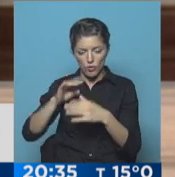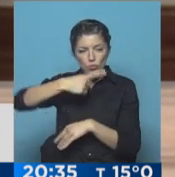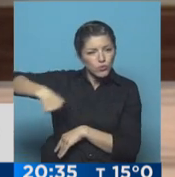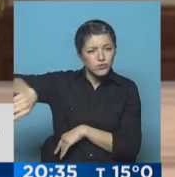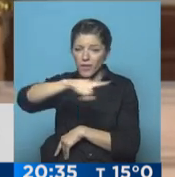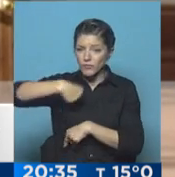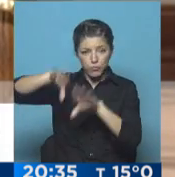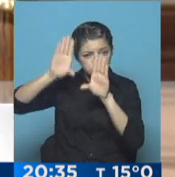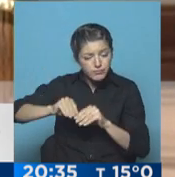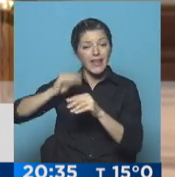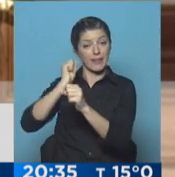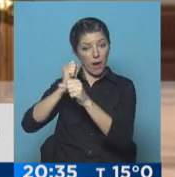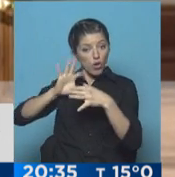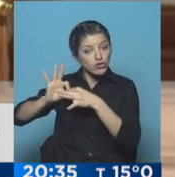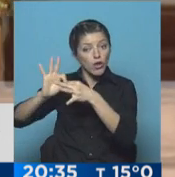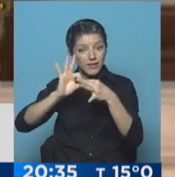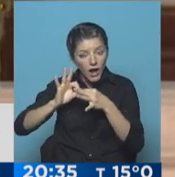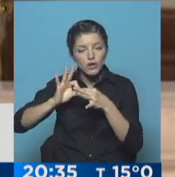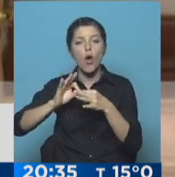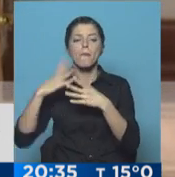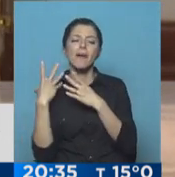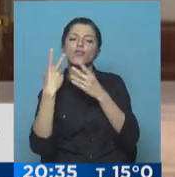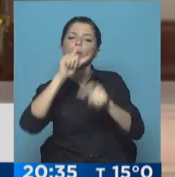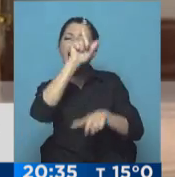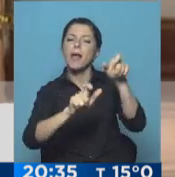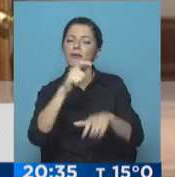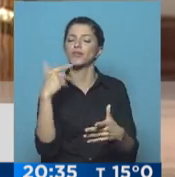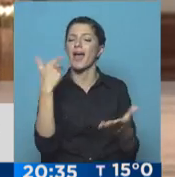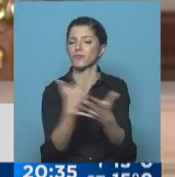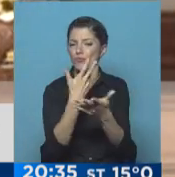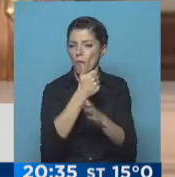ustedes con los inundados.